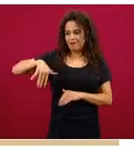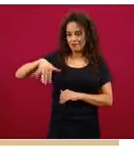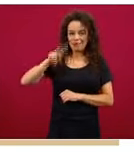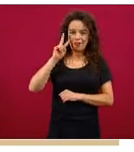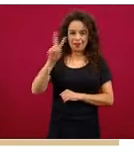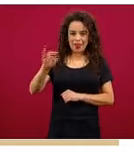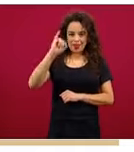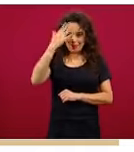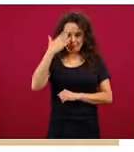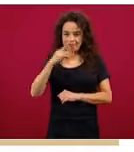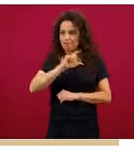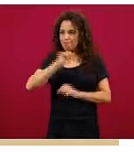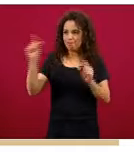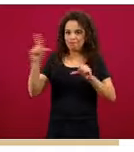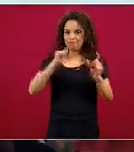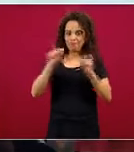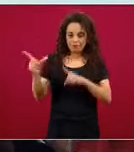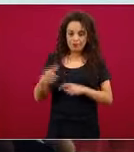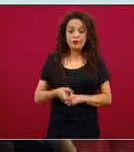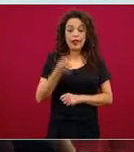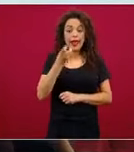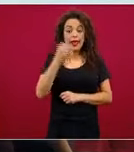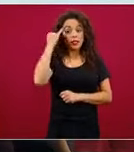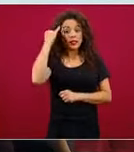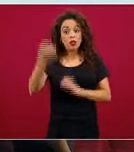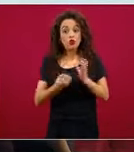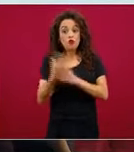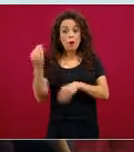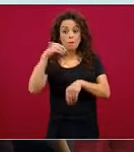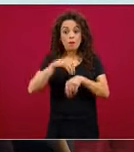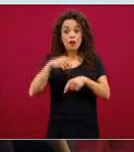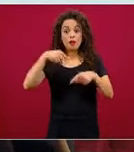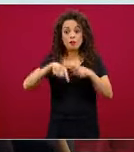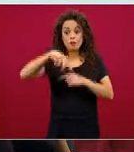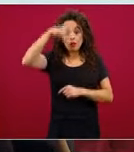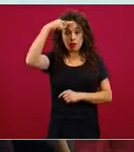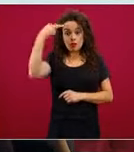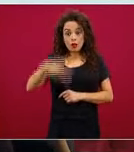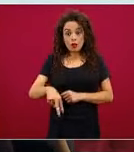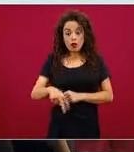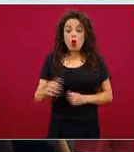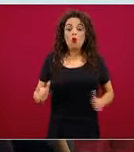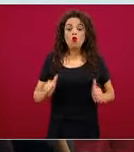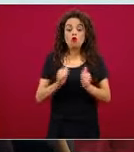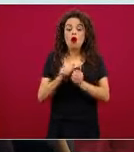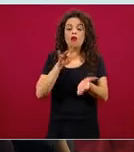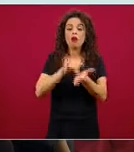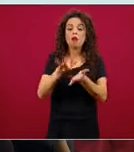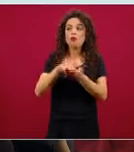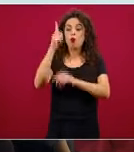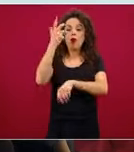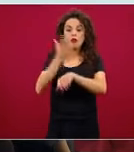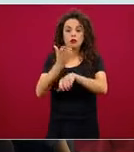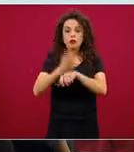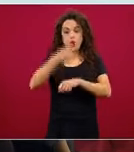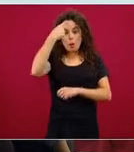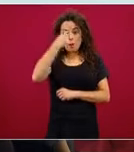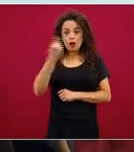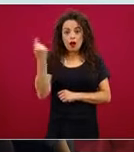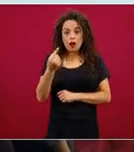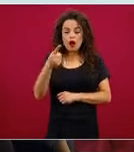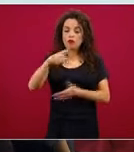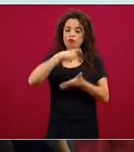esta iniciativa arranca en México con la colaboración de Estados Unidos para la adquisición de